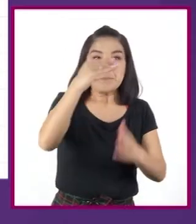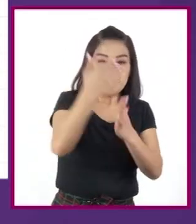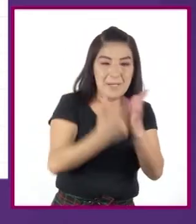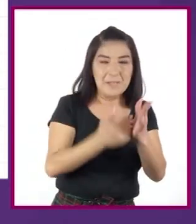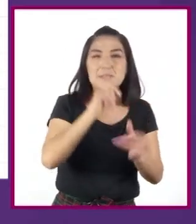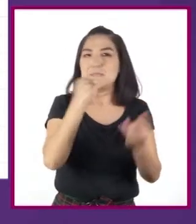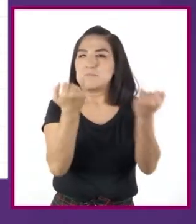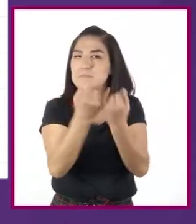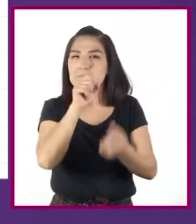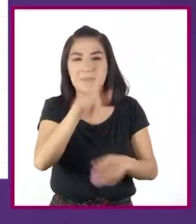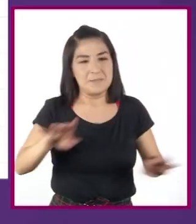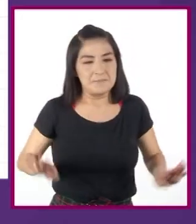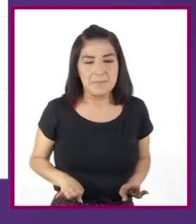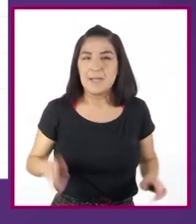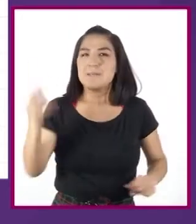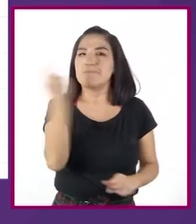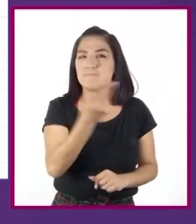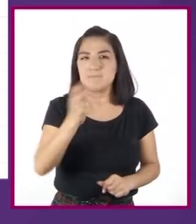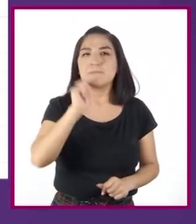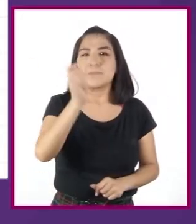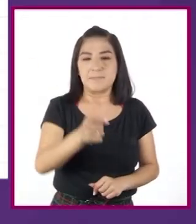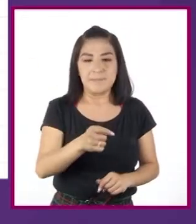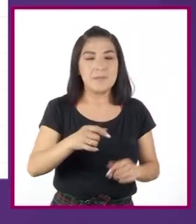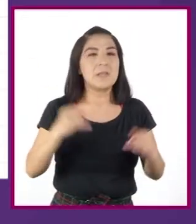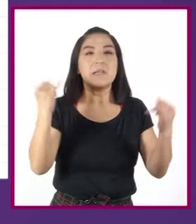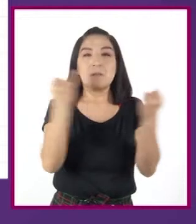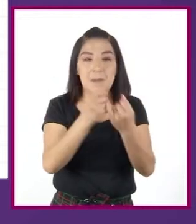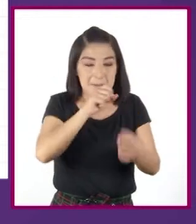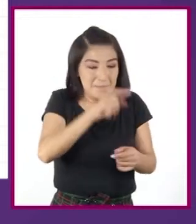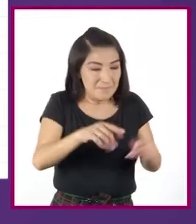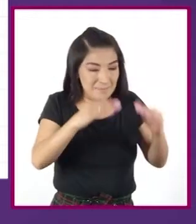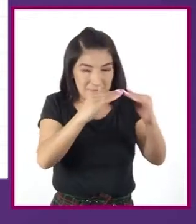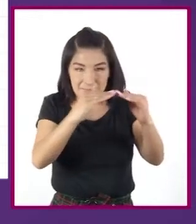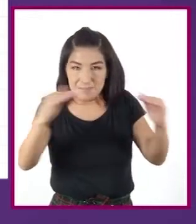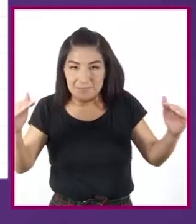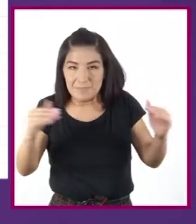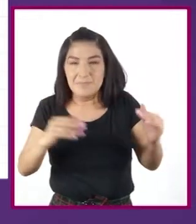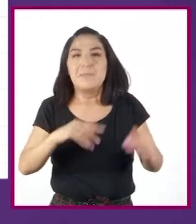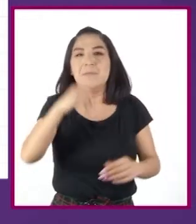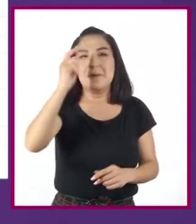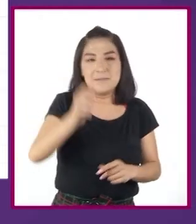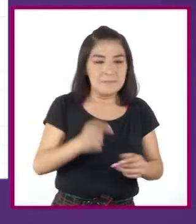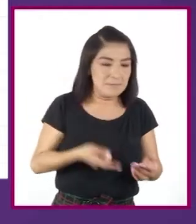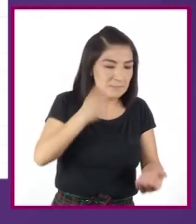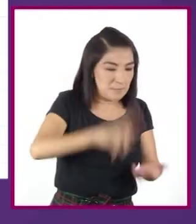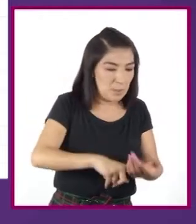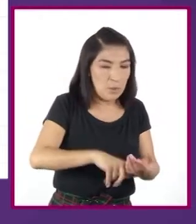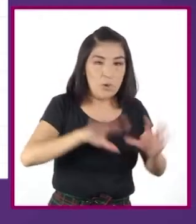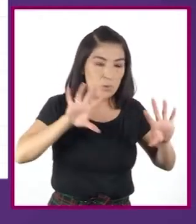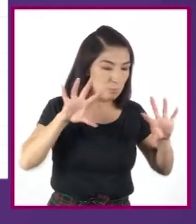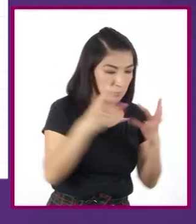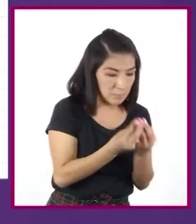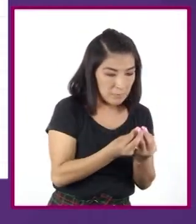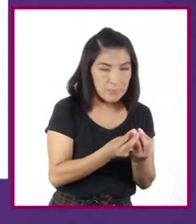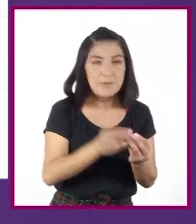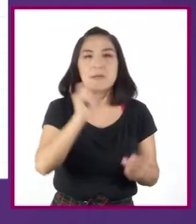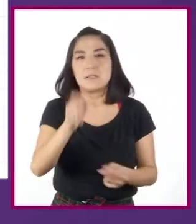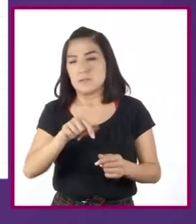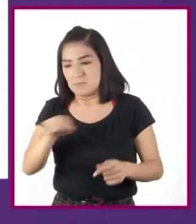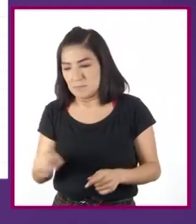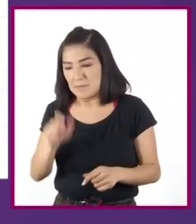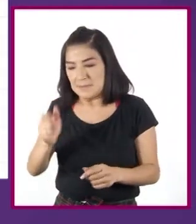mismas características, es necesario conservar la proporción que existe entre la cantidad total de concreto y